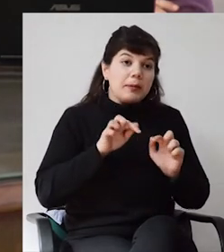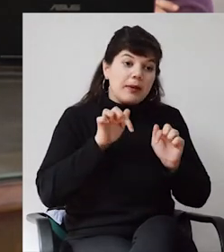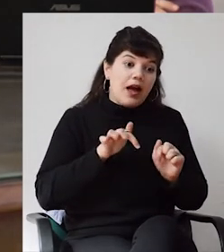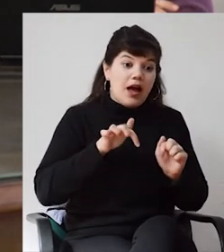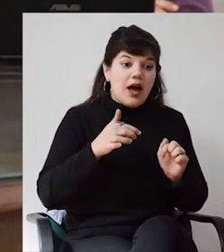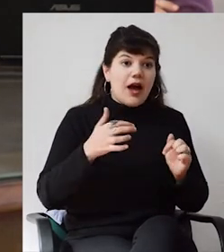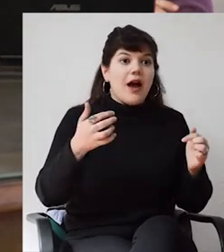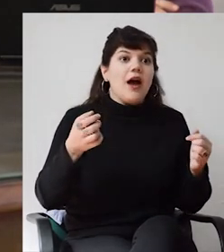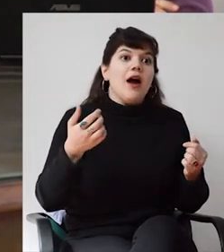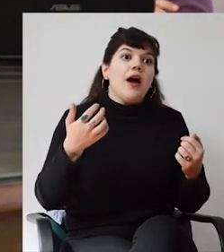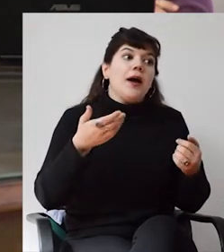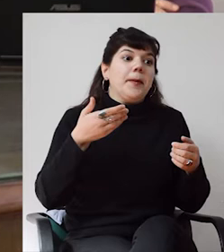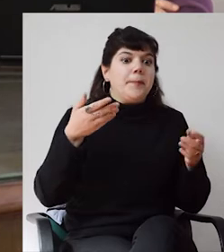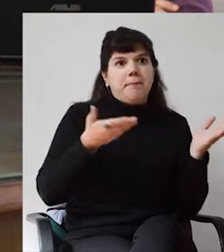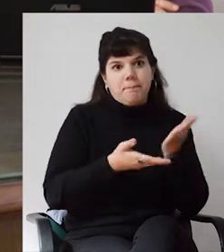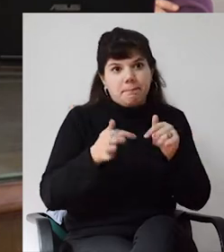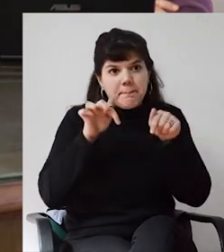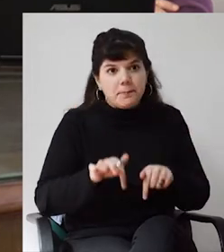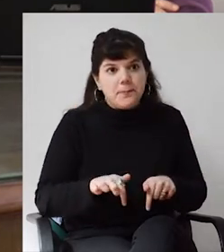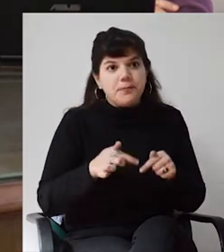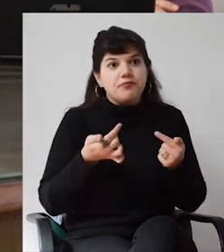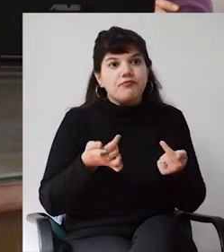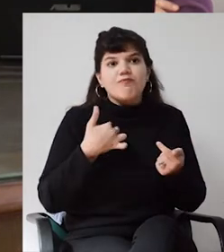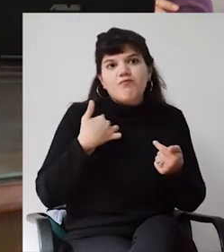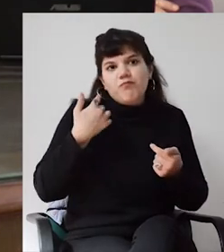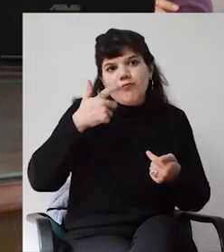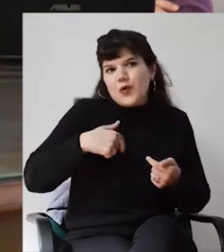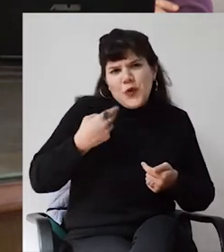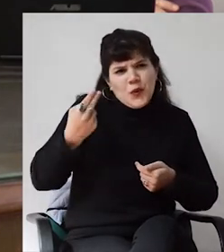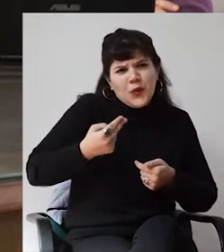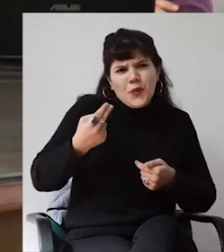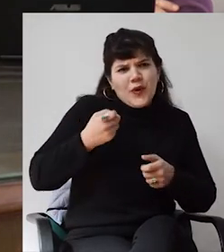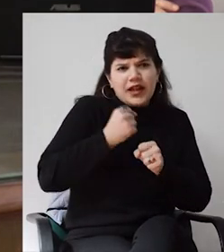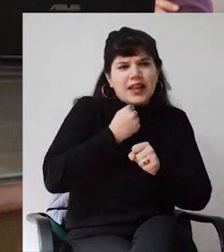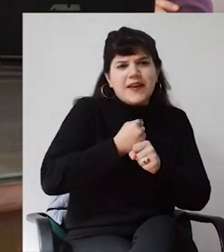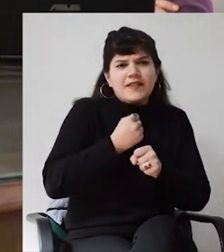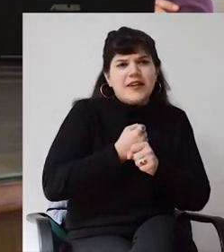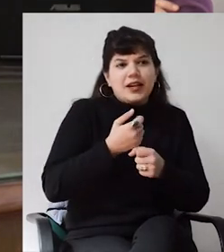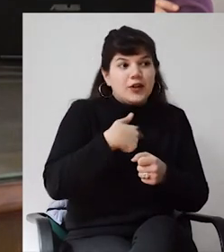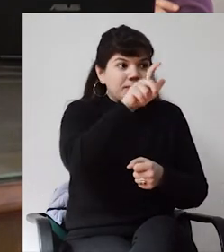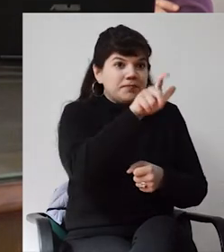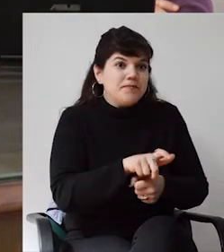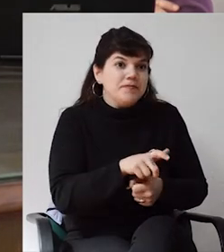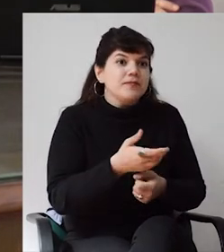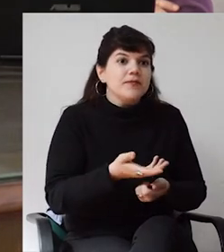sobre la convocatoria de ustedes, y en todo caso, yo nunca trabajé con Miriam.